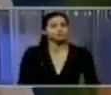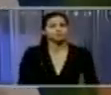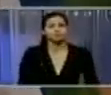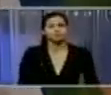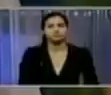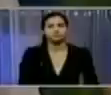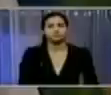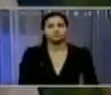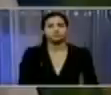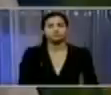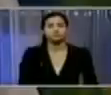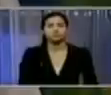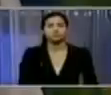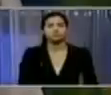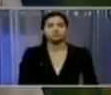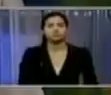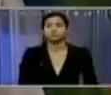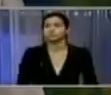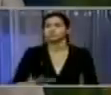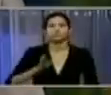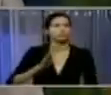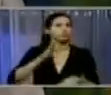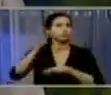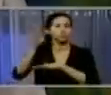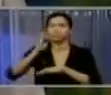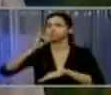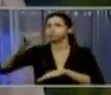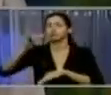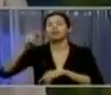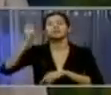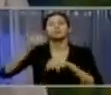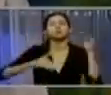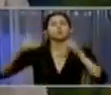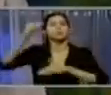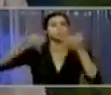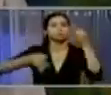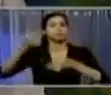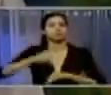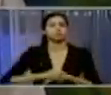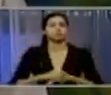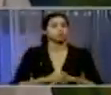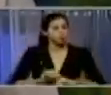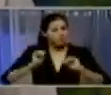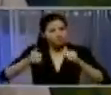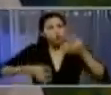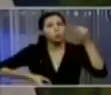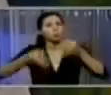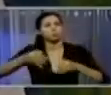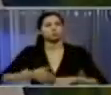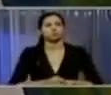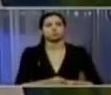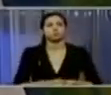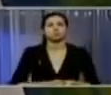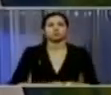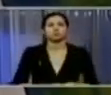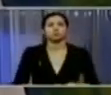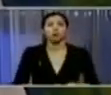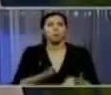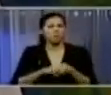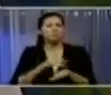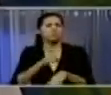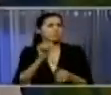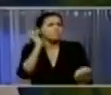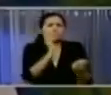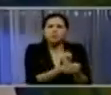Ya actuamos ante el Tribunal Supremo de Justicia. Y vamos a iniciar un juicio. Porque tienen que ir a la